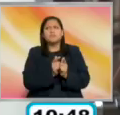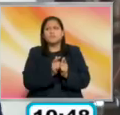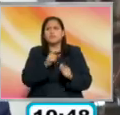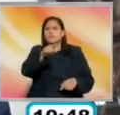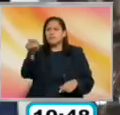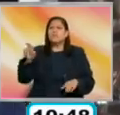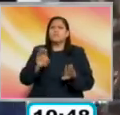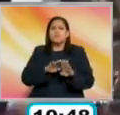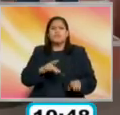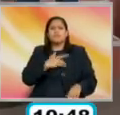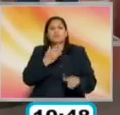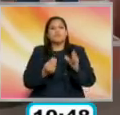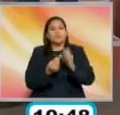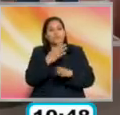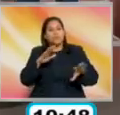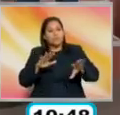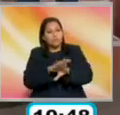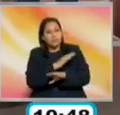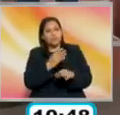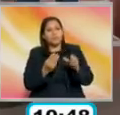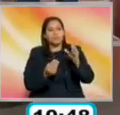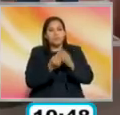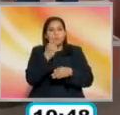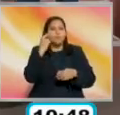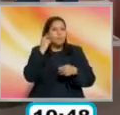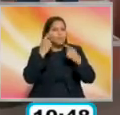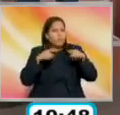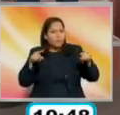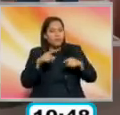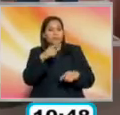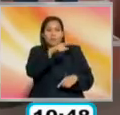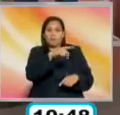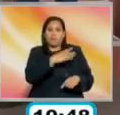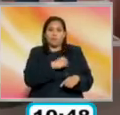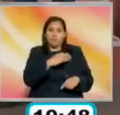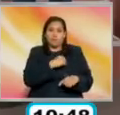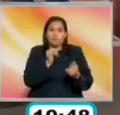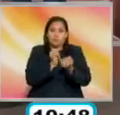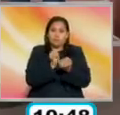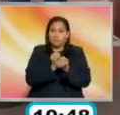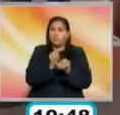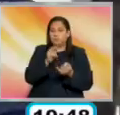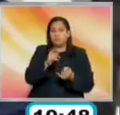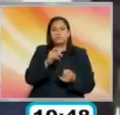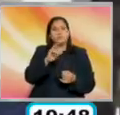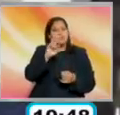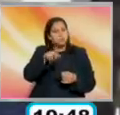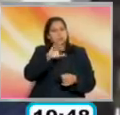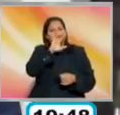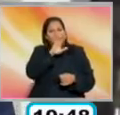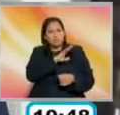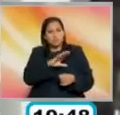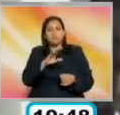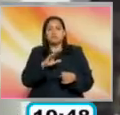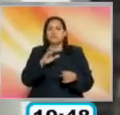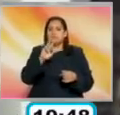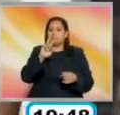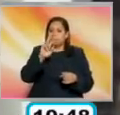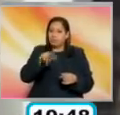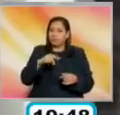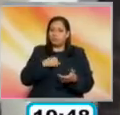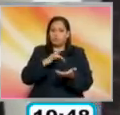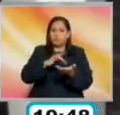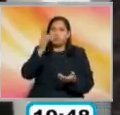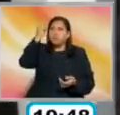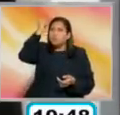tomar, cómo iban a tomar este nuevo cambio, el nuevo frente, el nuevo estilo de música. Y tú como hijo también. Ajá, ¿no? y la verdad es que fue increíble. Yo estoy agradecido eternamente